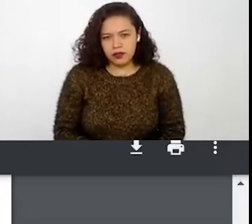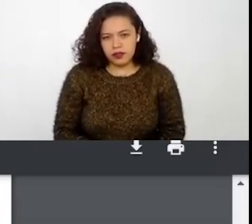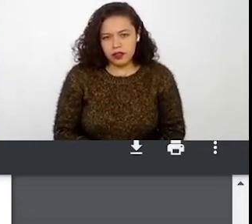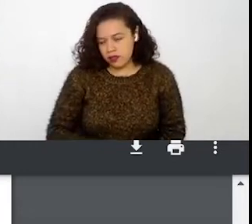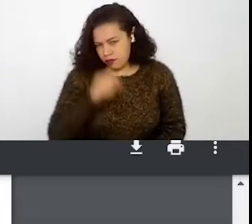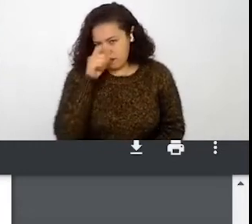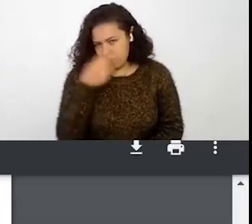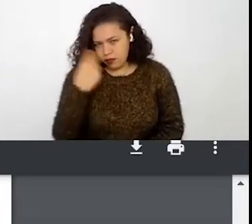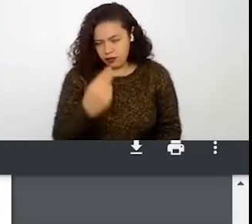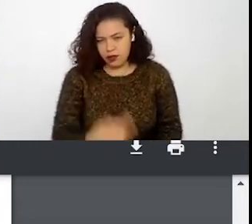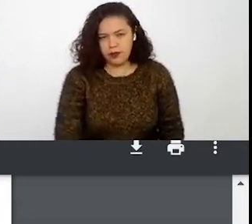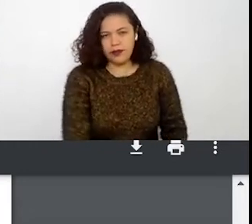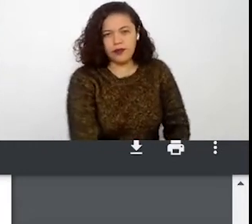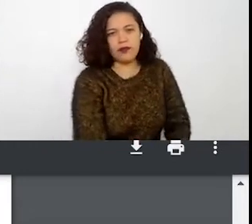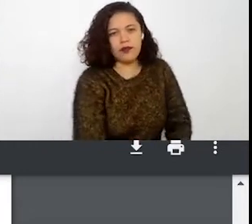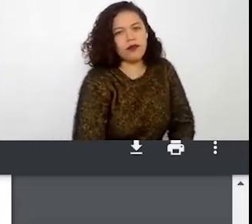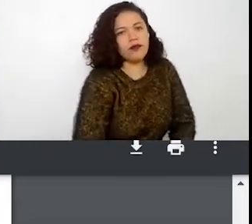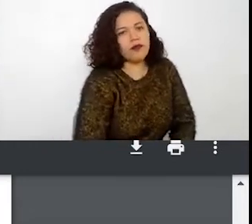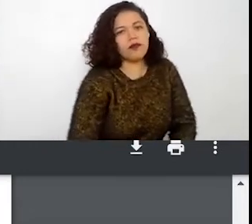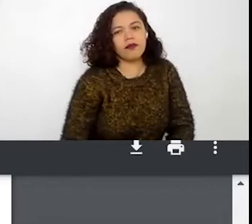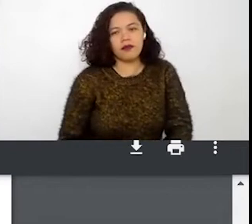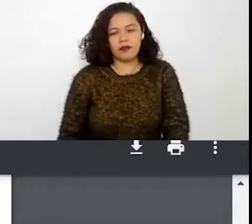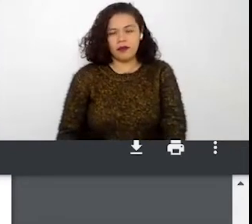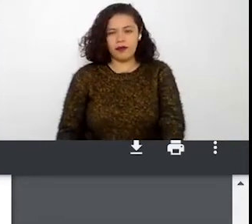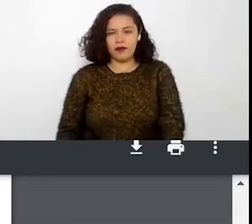nombre muy bien